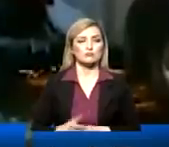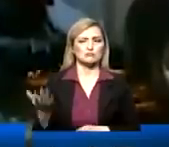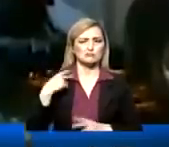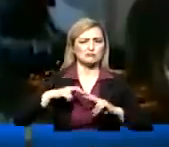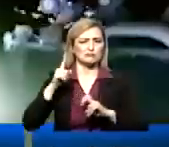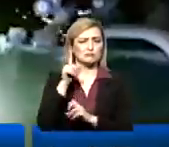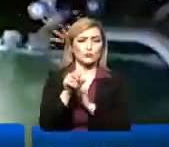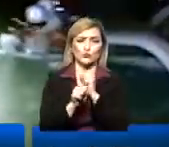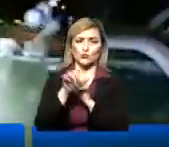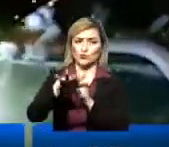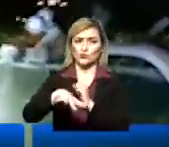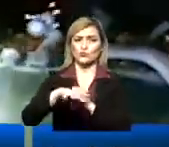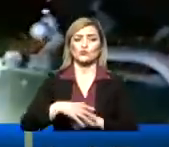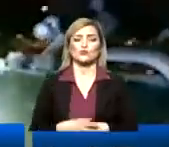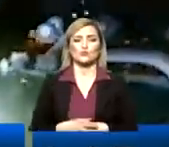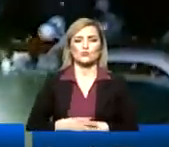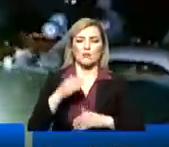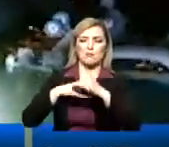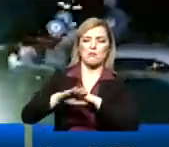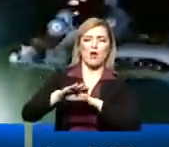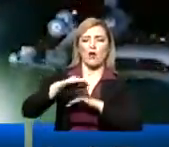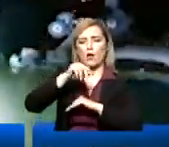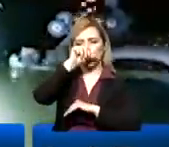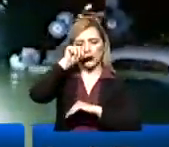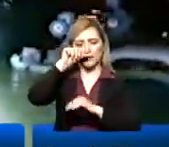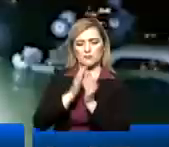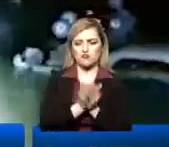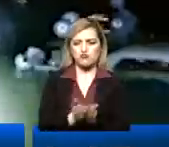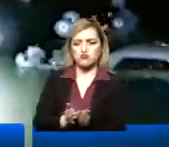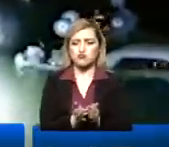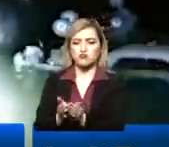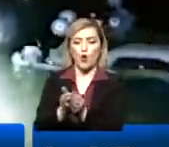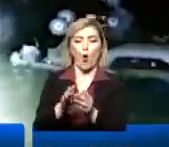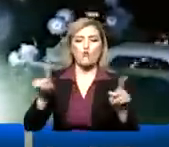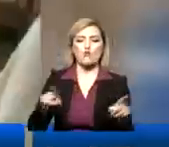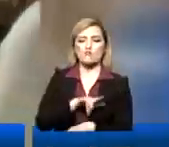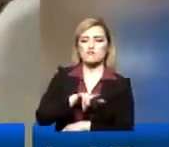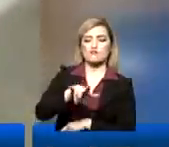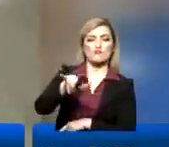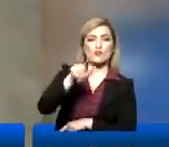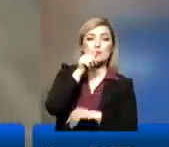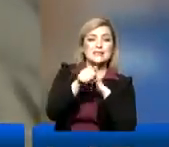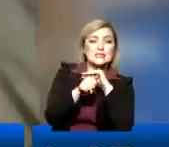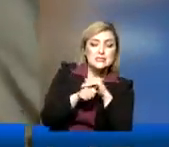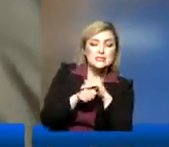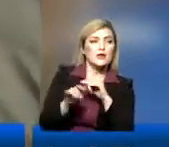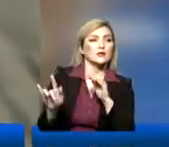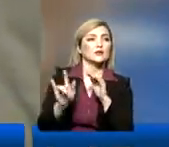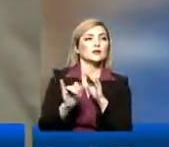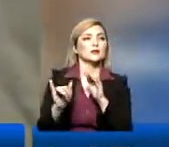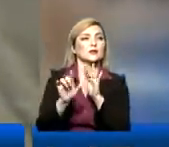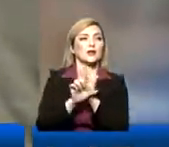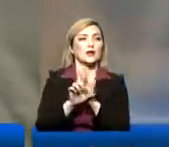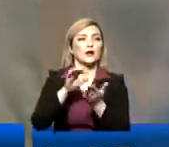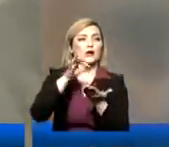hace un año y 5 meses. Enviaba droga por el mar mediante lanchas rápidas o con avionetas desde pistas clandestinas ubicadas en el